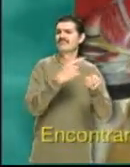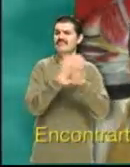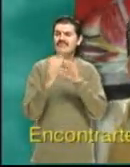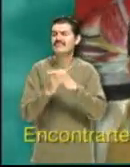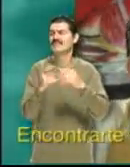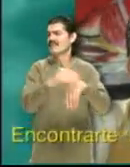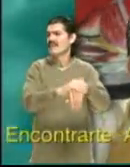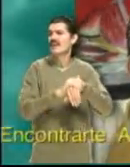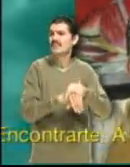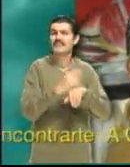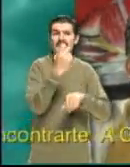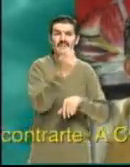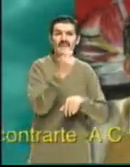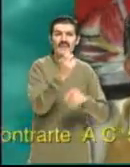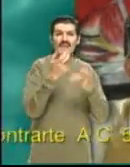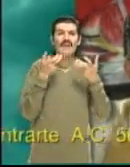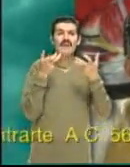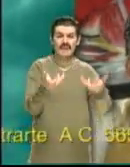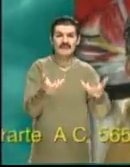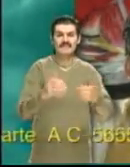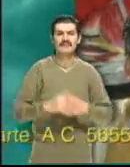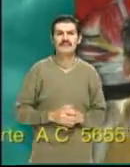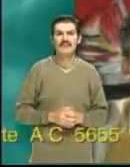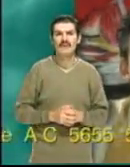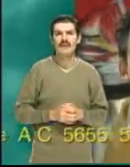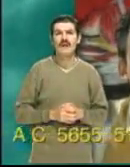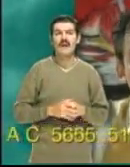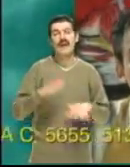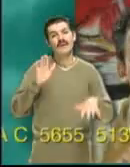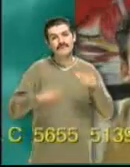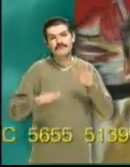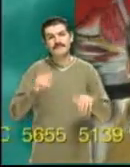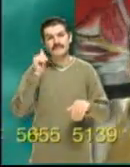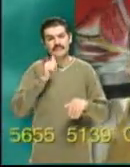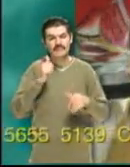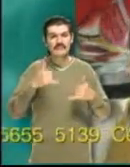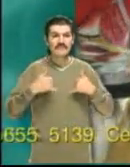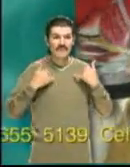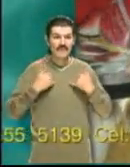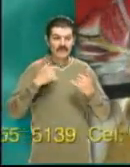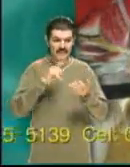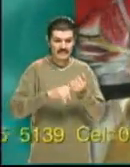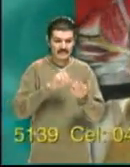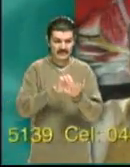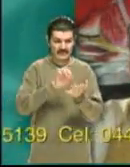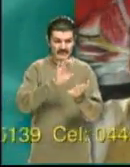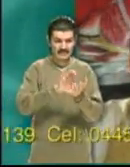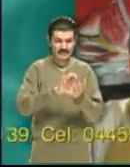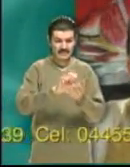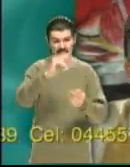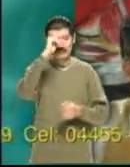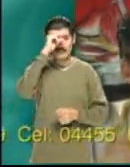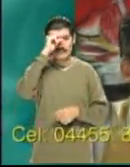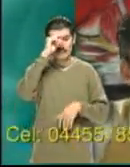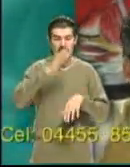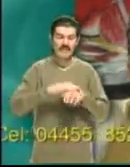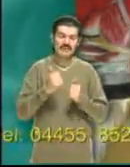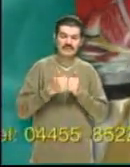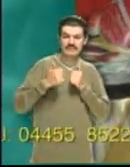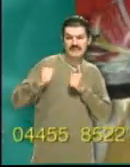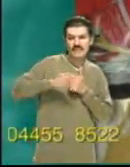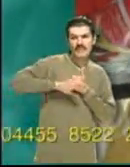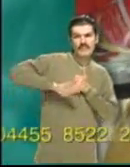topar con estos amigos en la calle, ¿no? Regularmente el chico con discapacidad intelectual es el